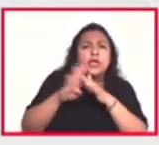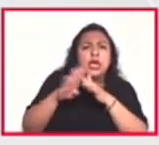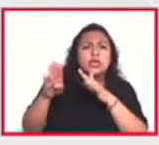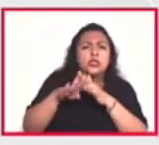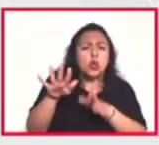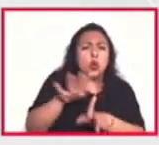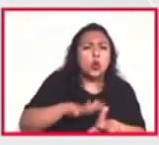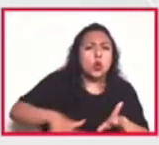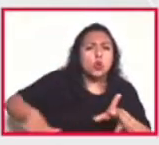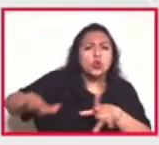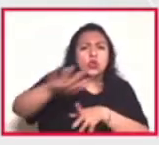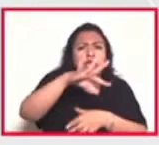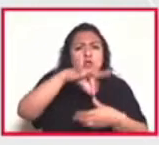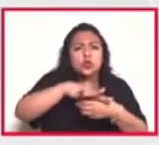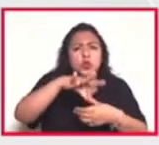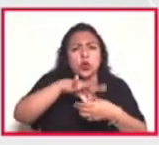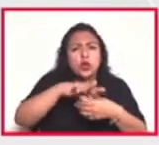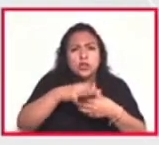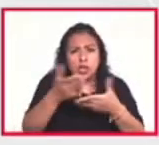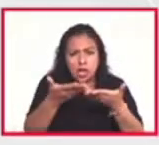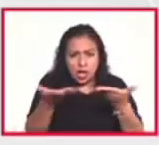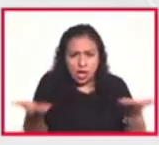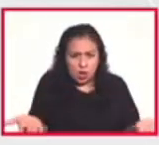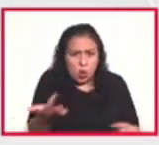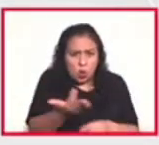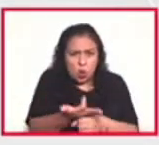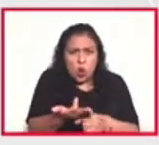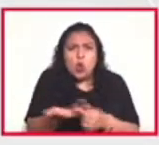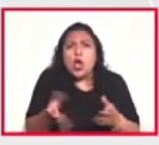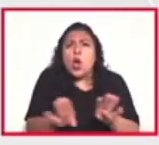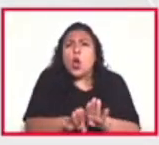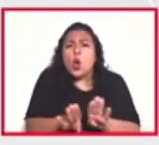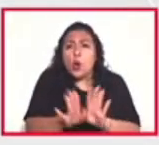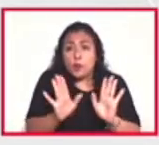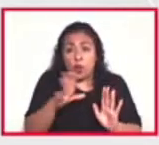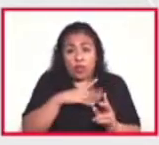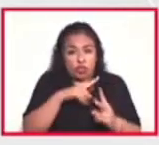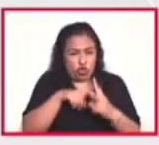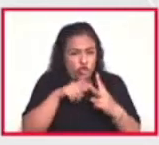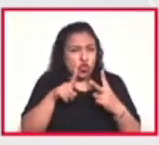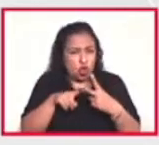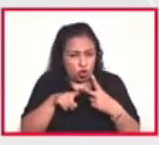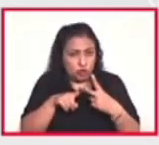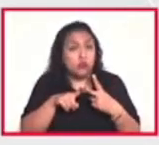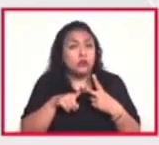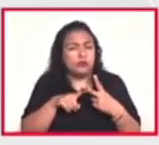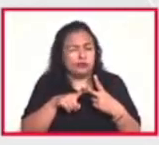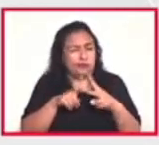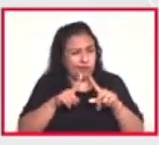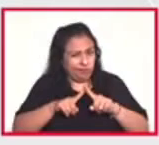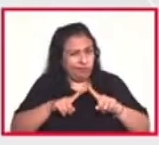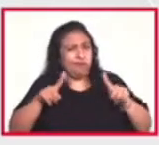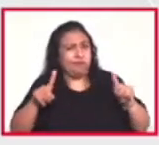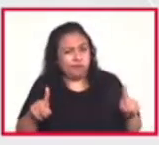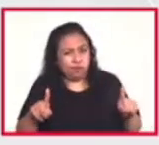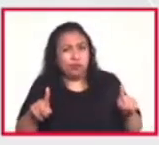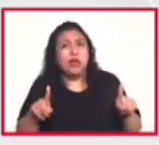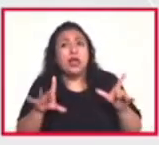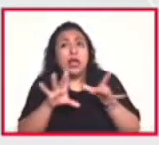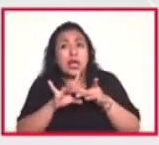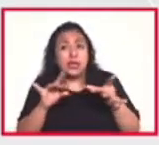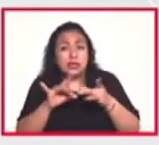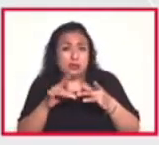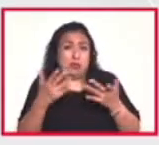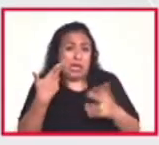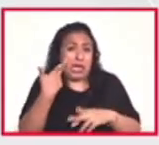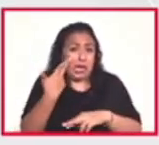contexto electoral que estamos viendo en este momento? Hay dos aspectos divergentes que nos hablan de este rol. Por un